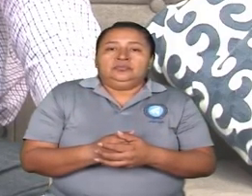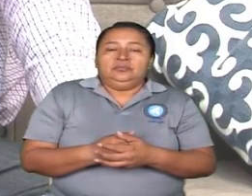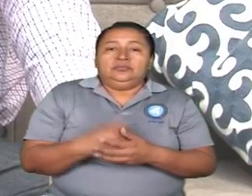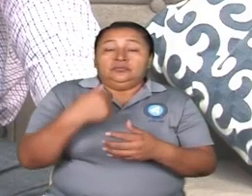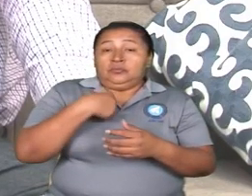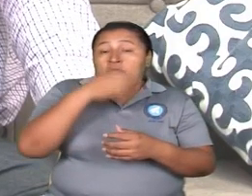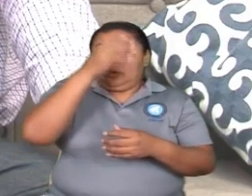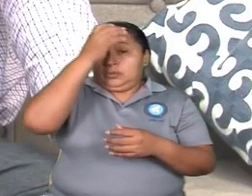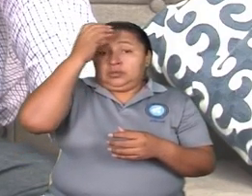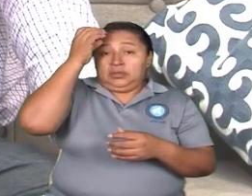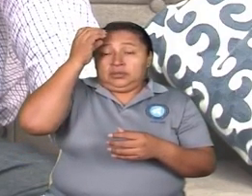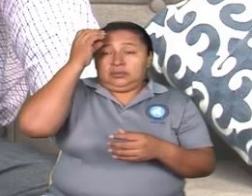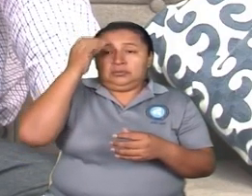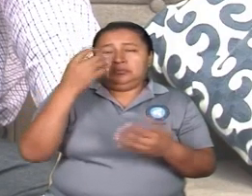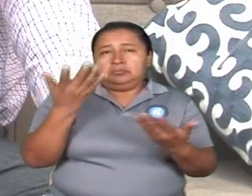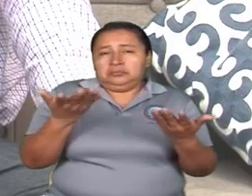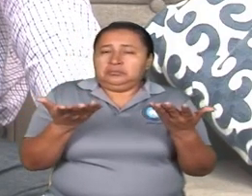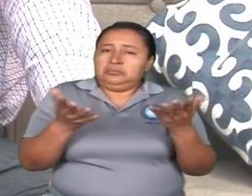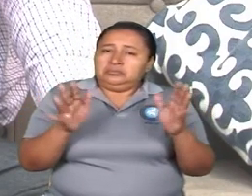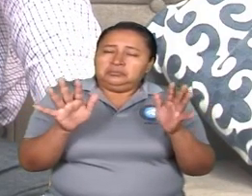Creo yo que uno,